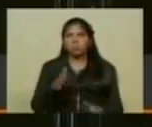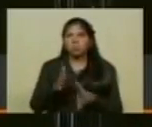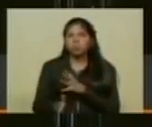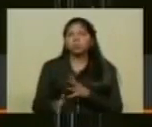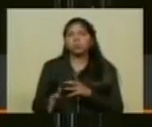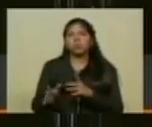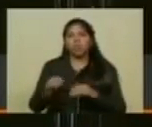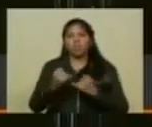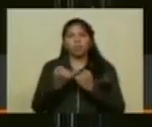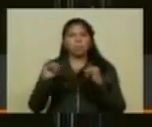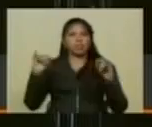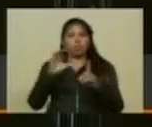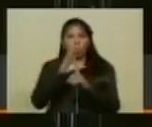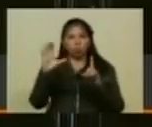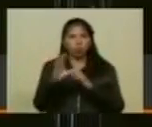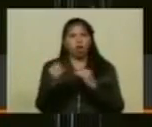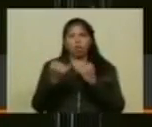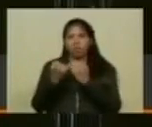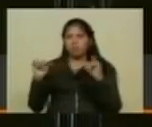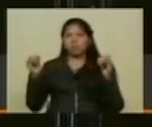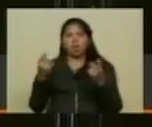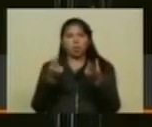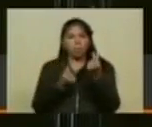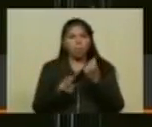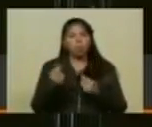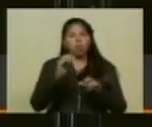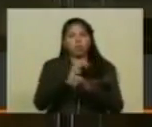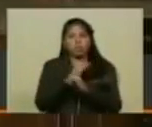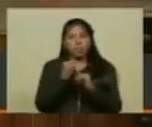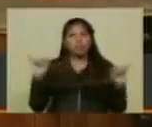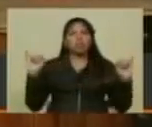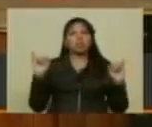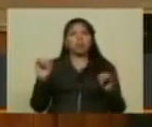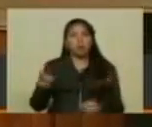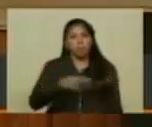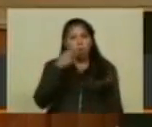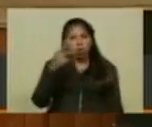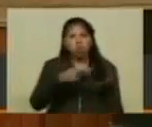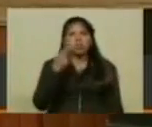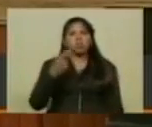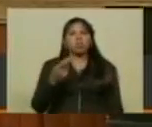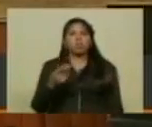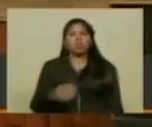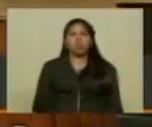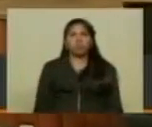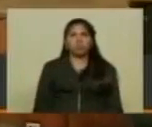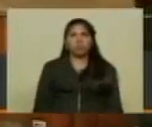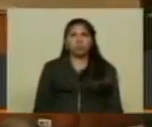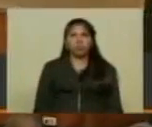político, nacional y regional, económico.